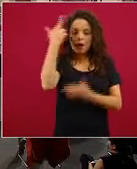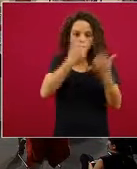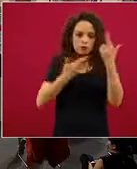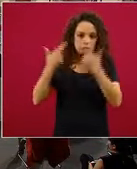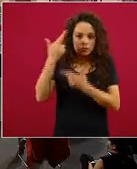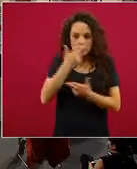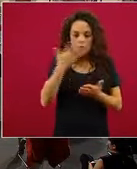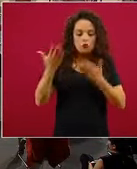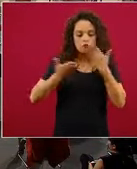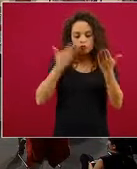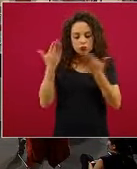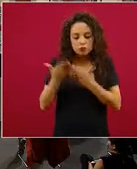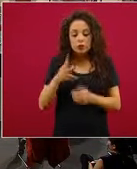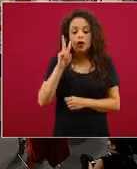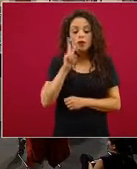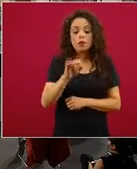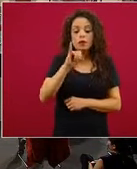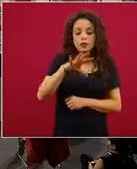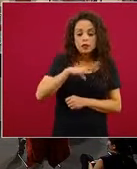Siguiente, por favor.